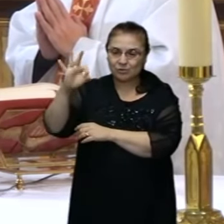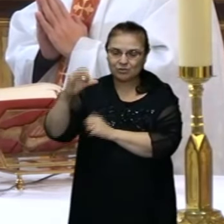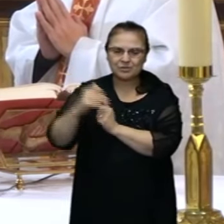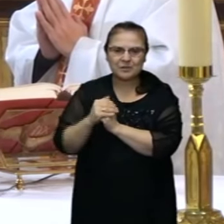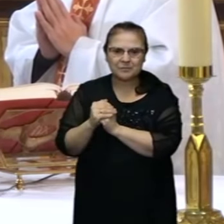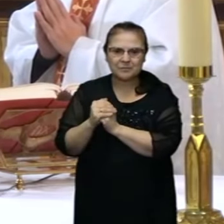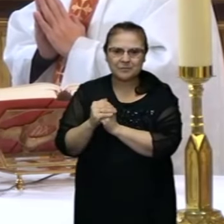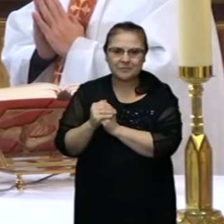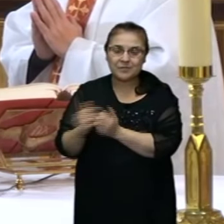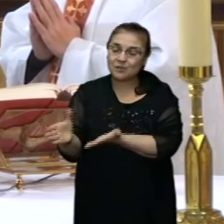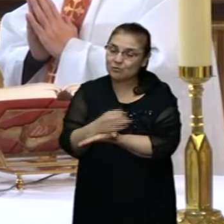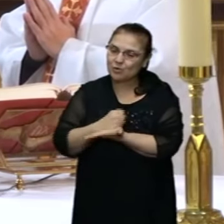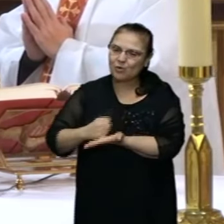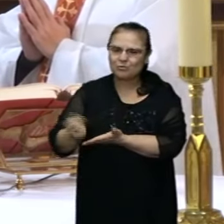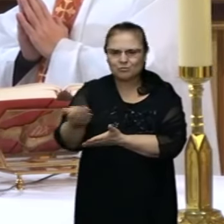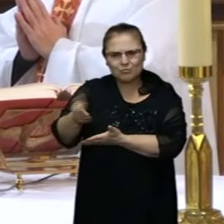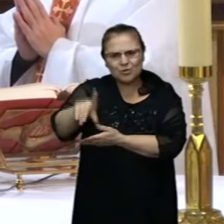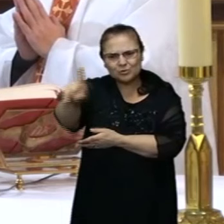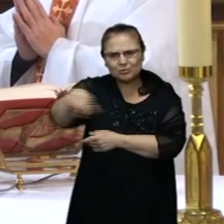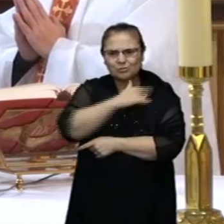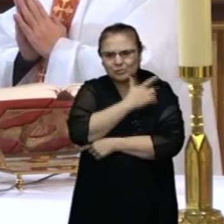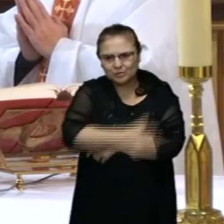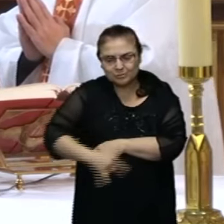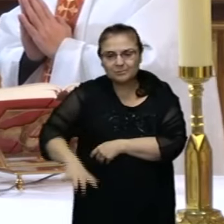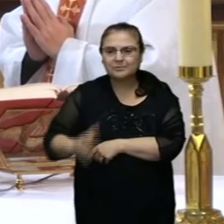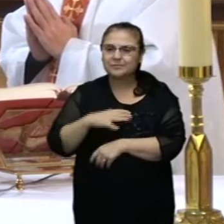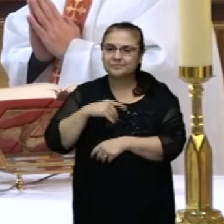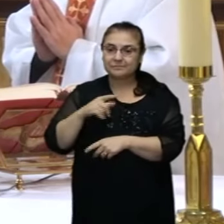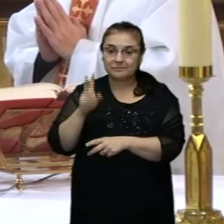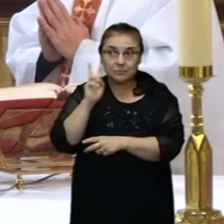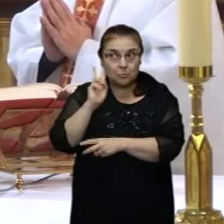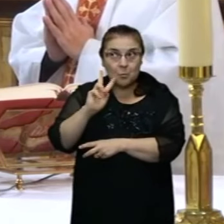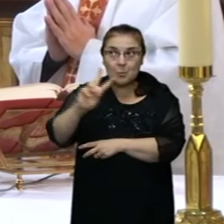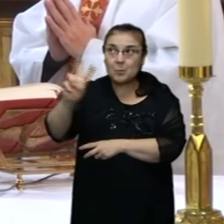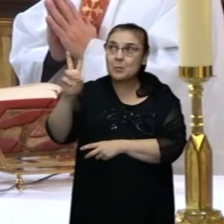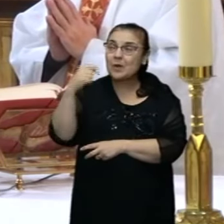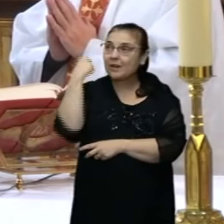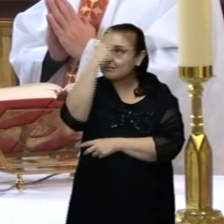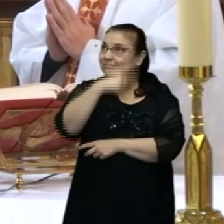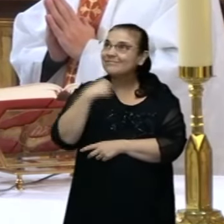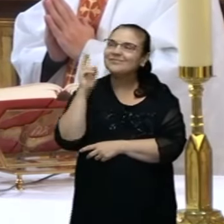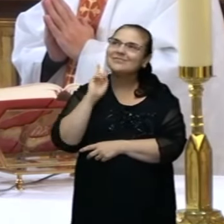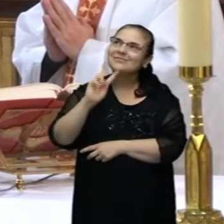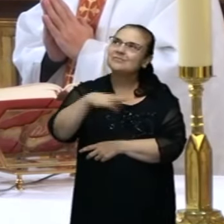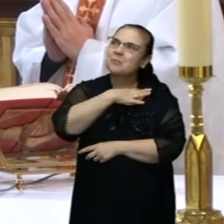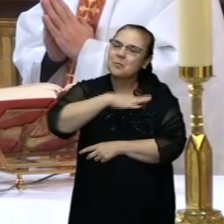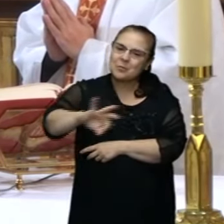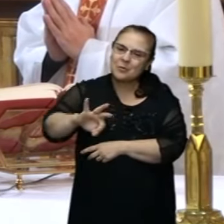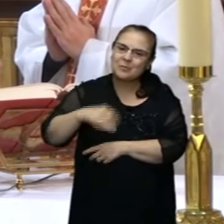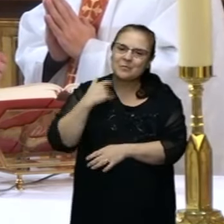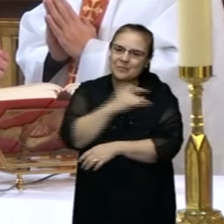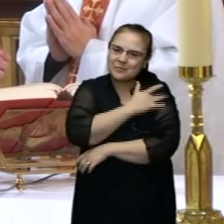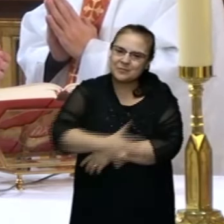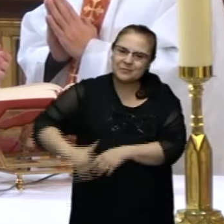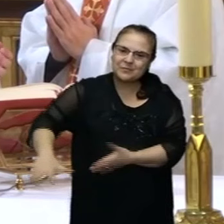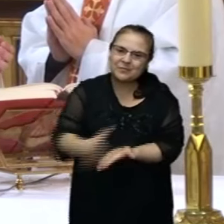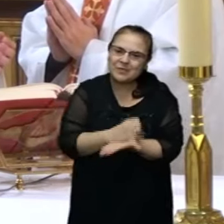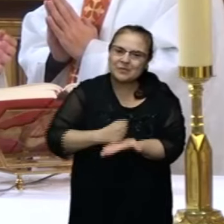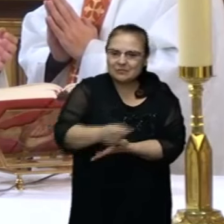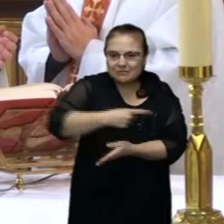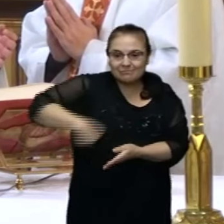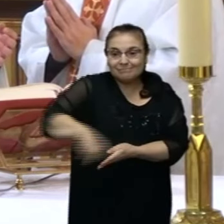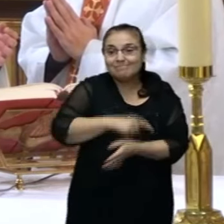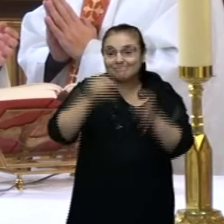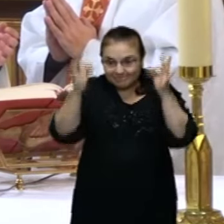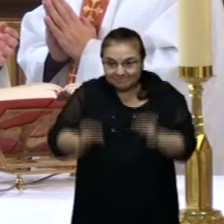Y de todos los que han muerto en tu misericordia, admítelos a contemplar la luz de tu rostro. Ten misericordia de todos nosotros.